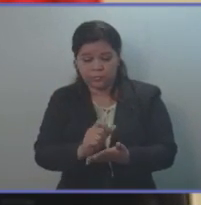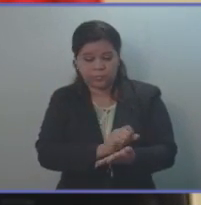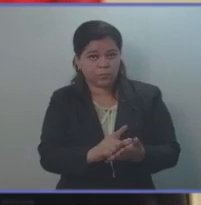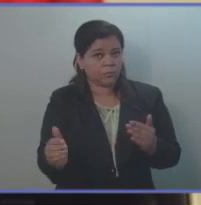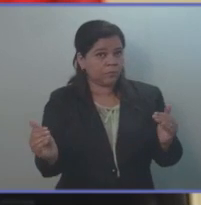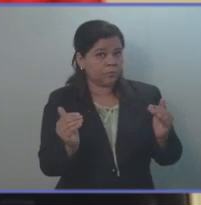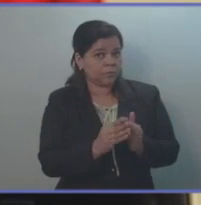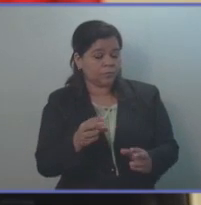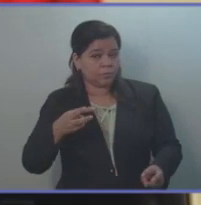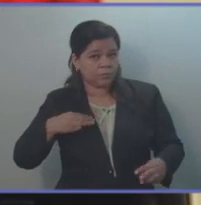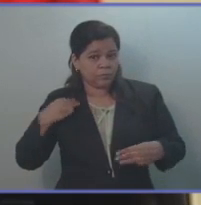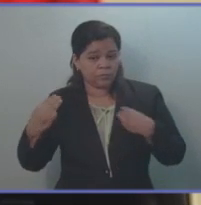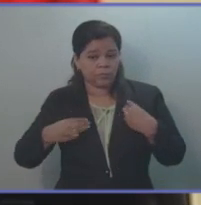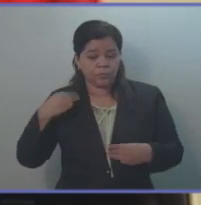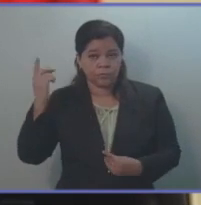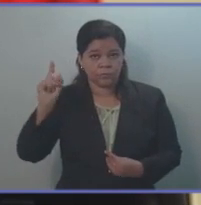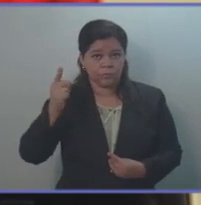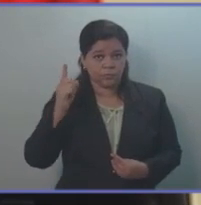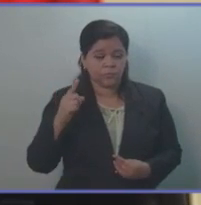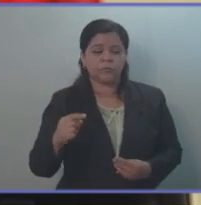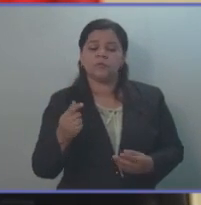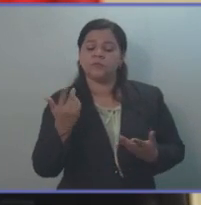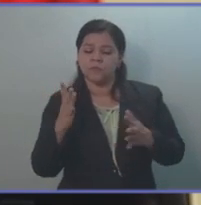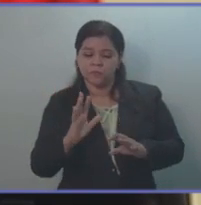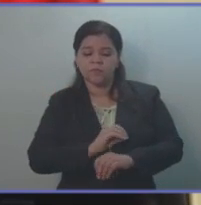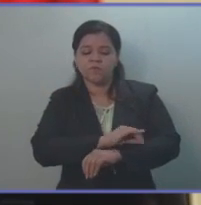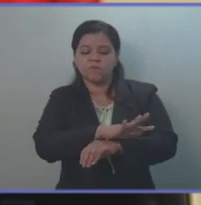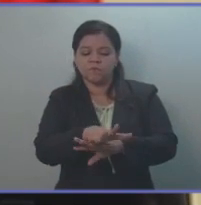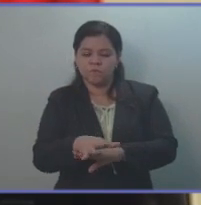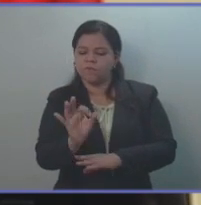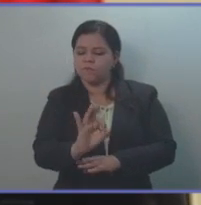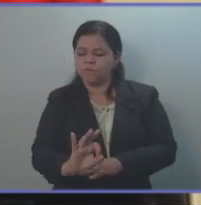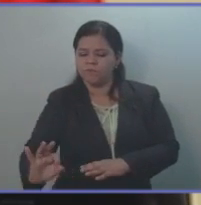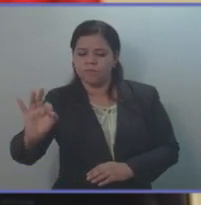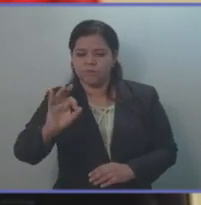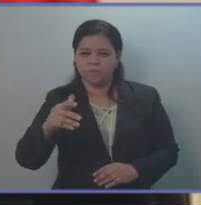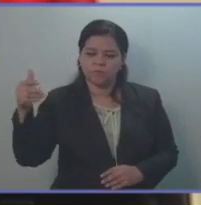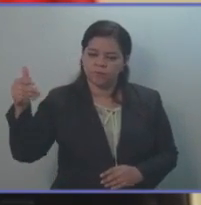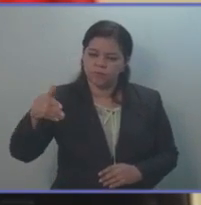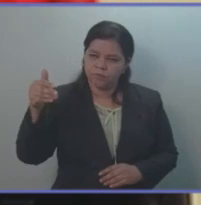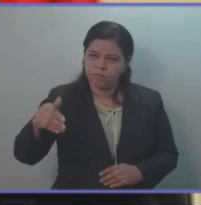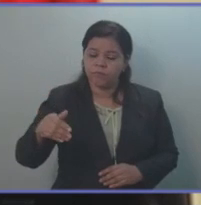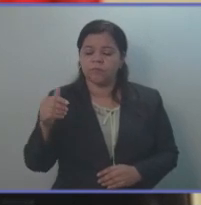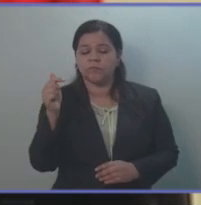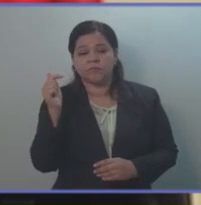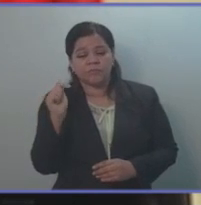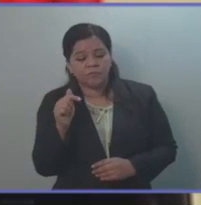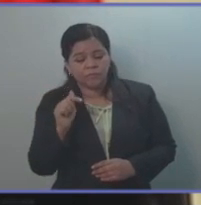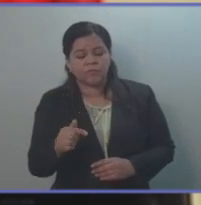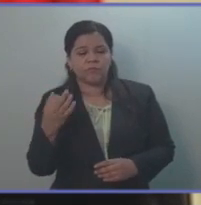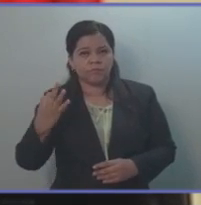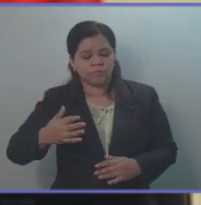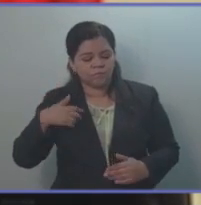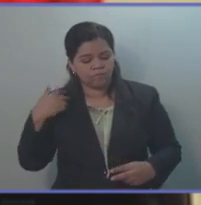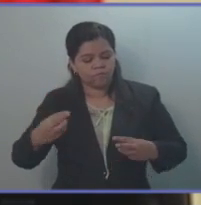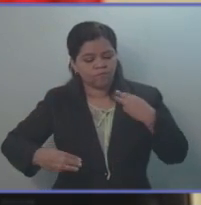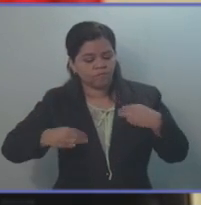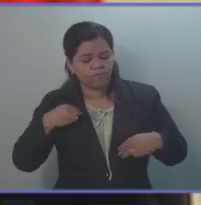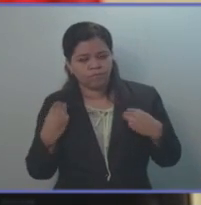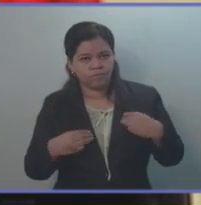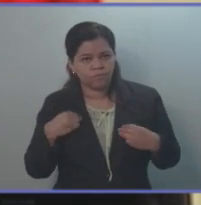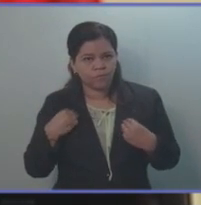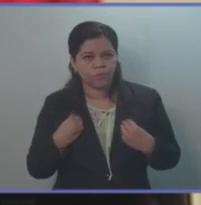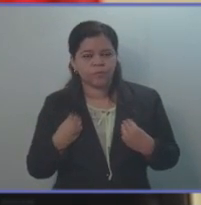la motivación docente, inciden significativamente en la calidad educativa, por lo que mantener una alta motivación en los